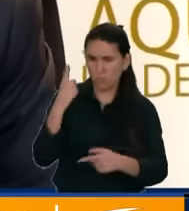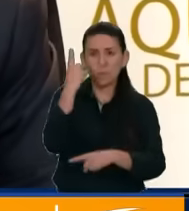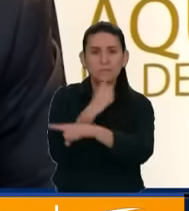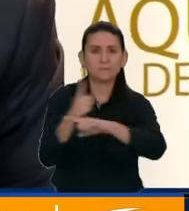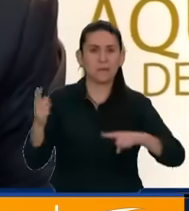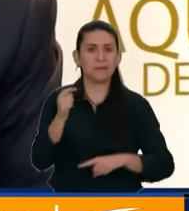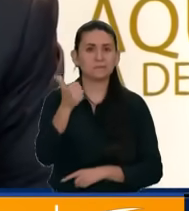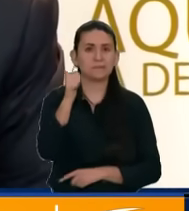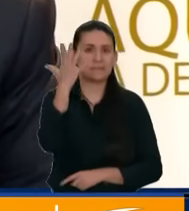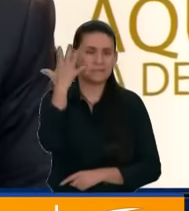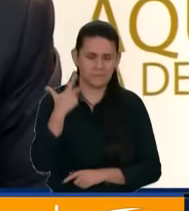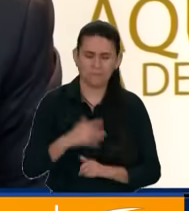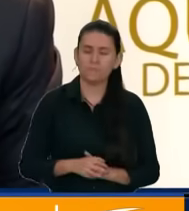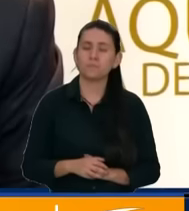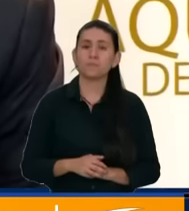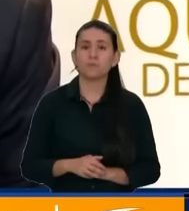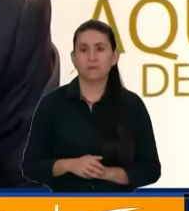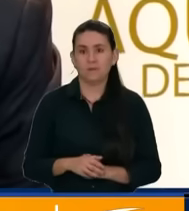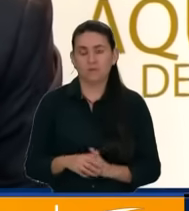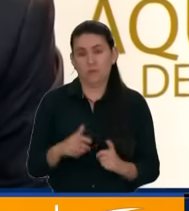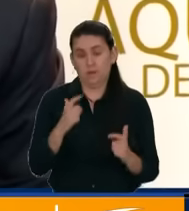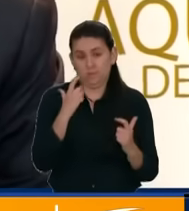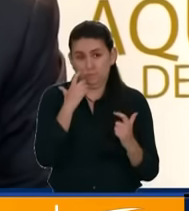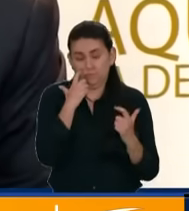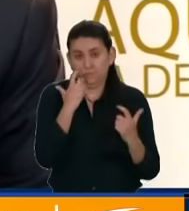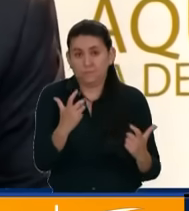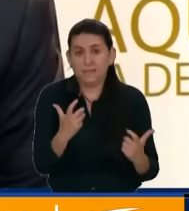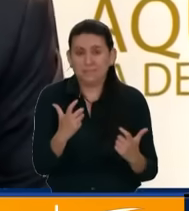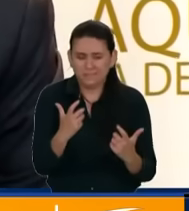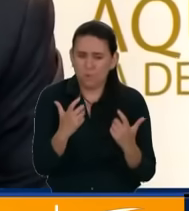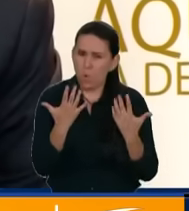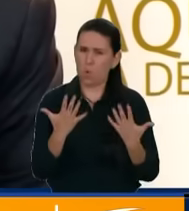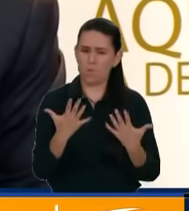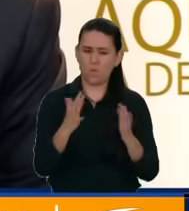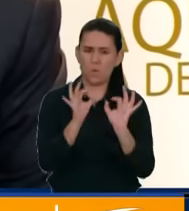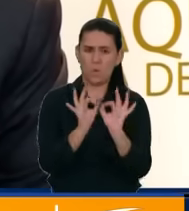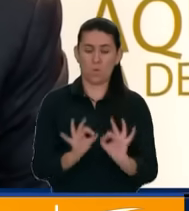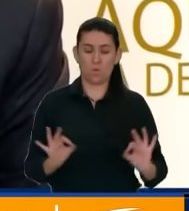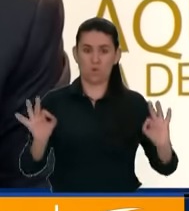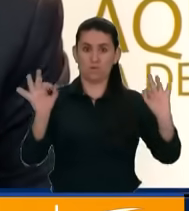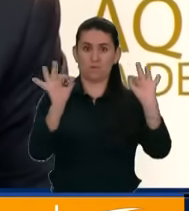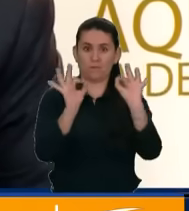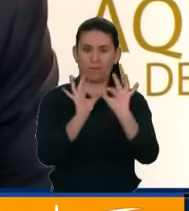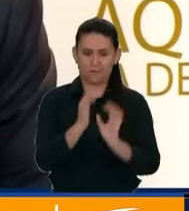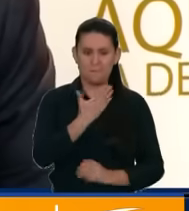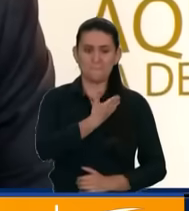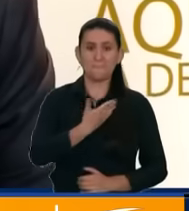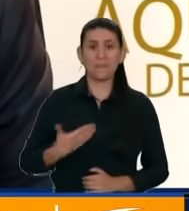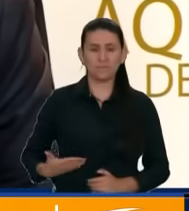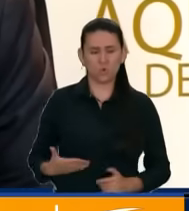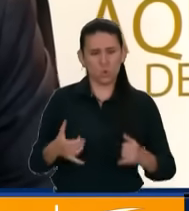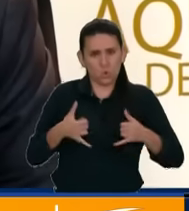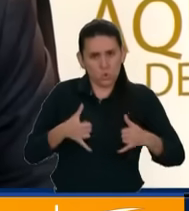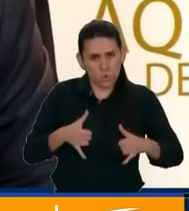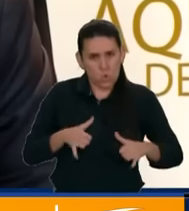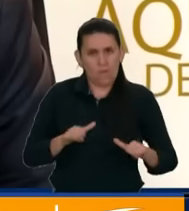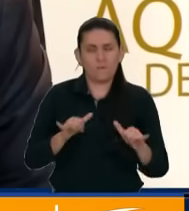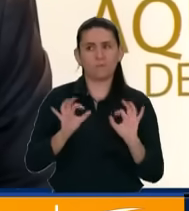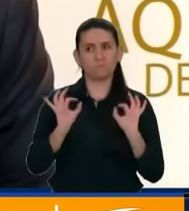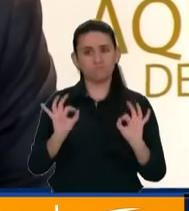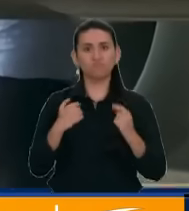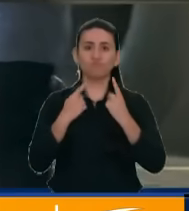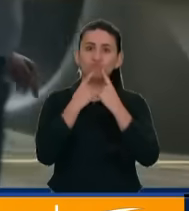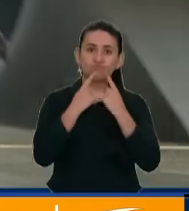semana. Fíjense que es de tal envergadura la importancia de lo que el presidente todavía no ha podido decir,